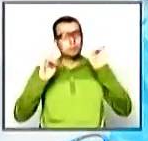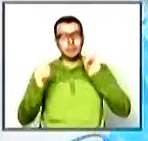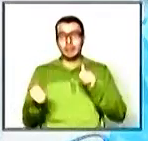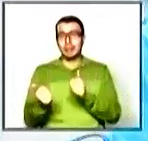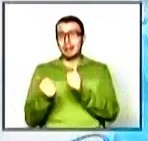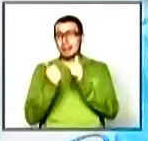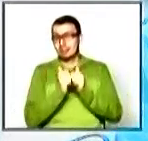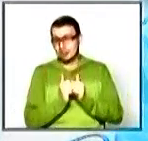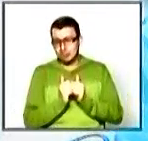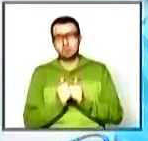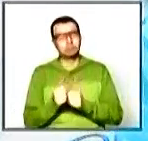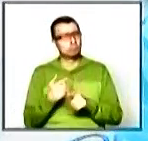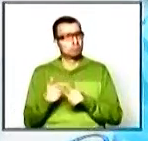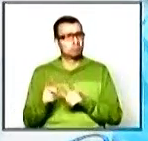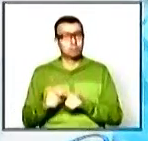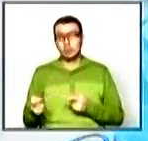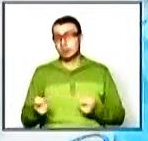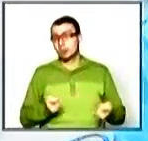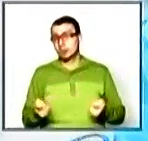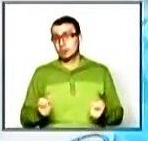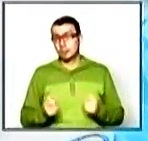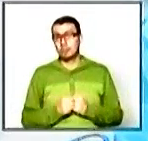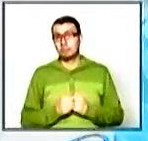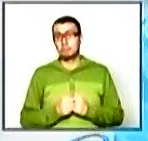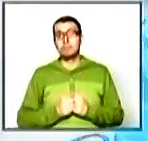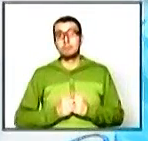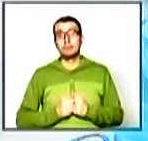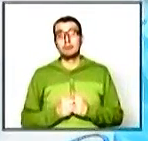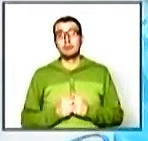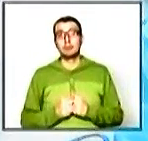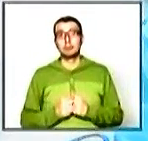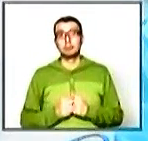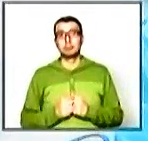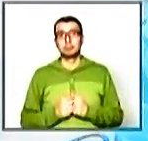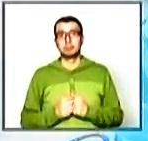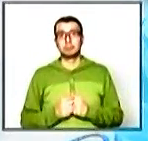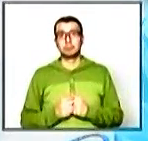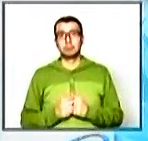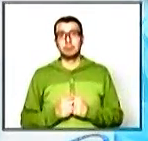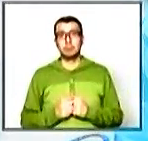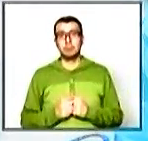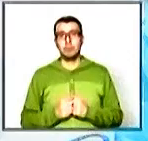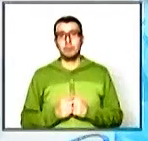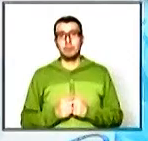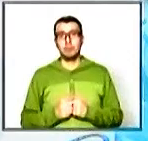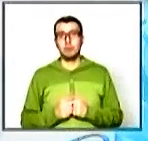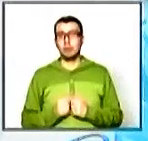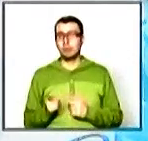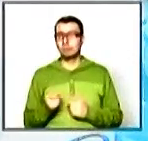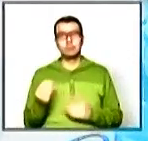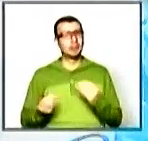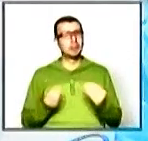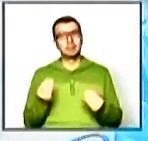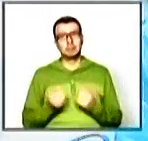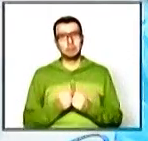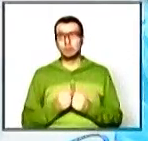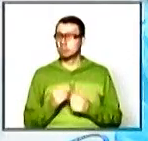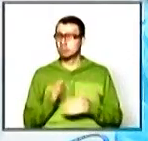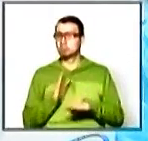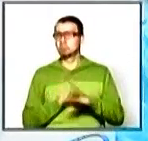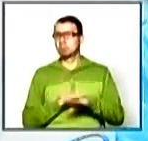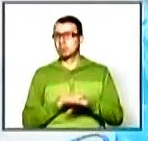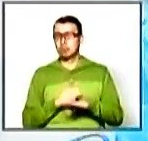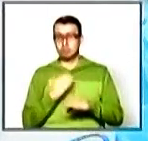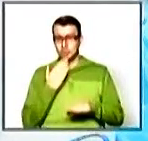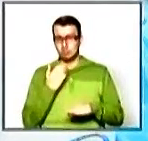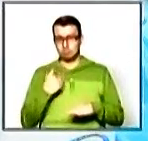con una serie de movimientos, por llamarlo de alguna manera, alrededor del cuerpo del paciente. Lo que hacemos con estos movimientos es habilitar esas frecuencias